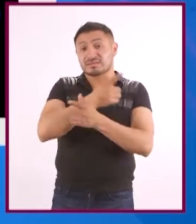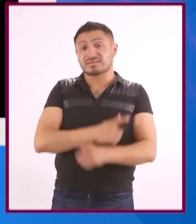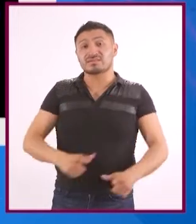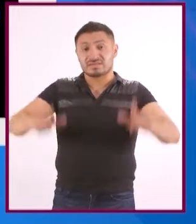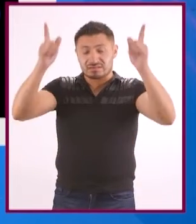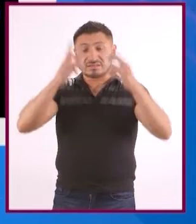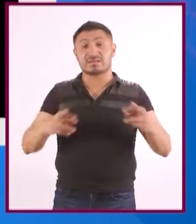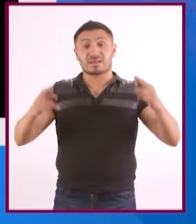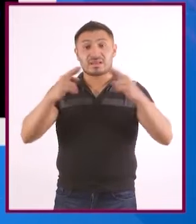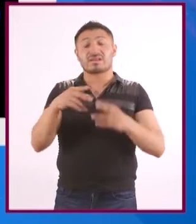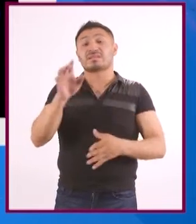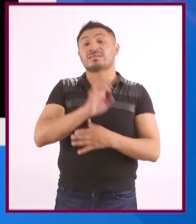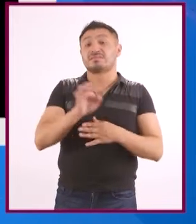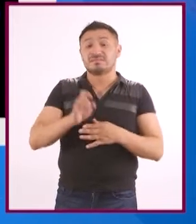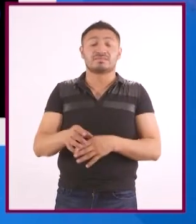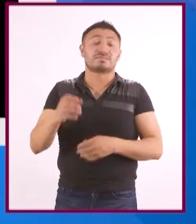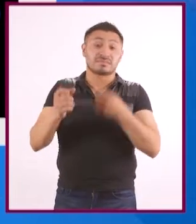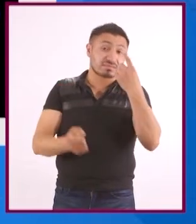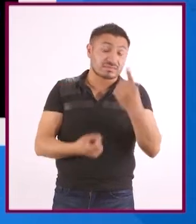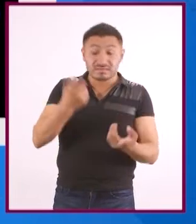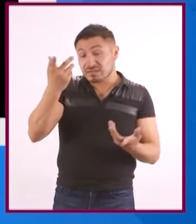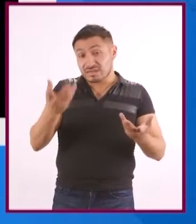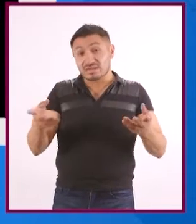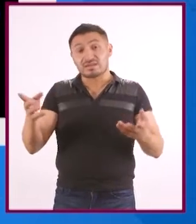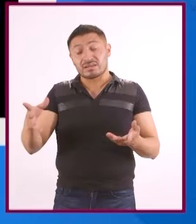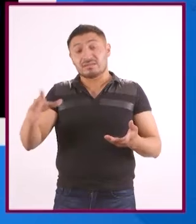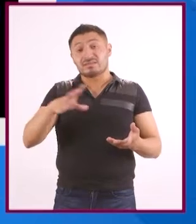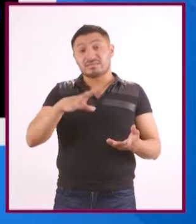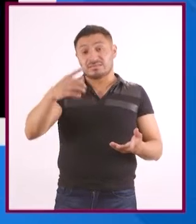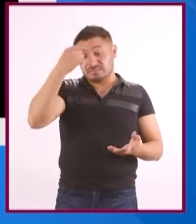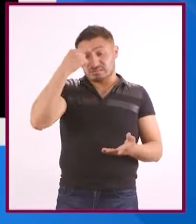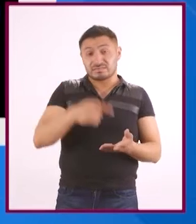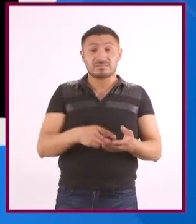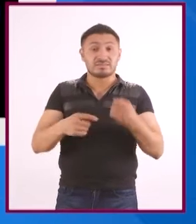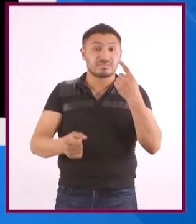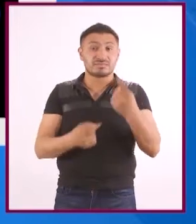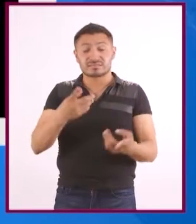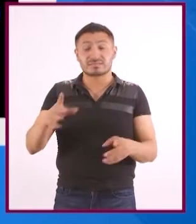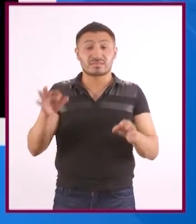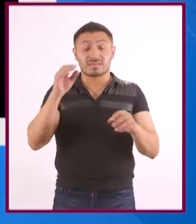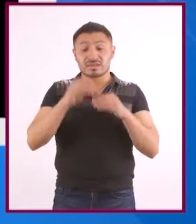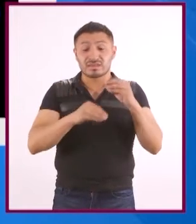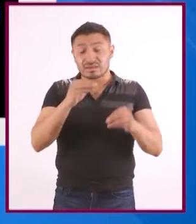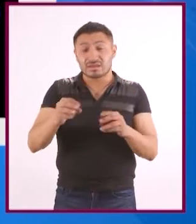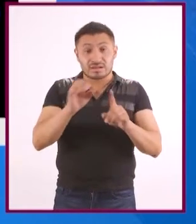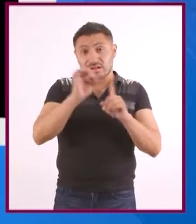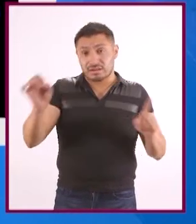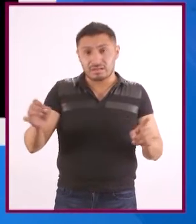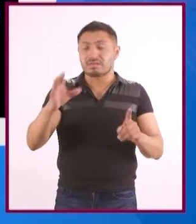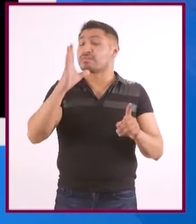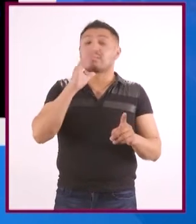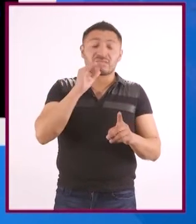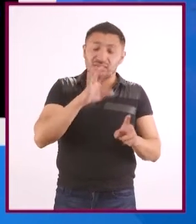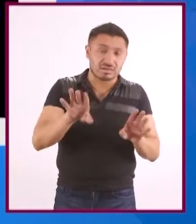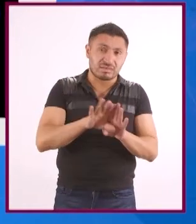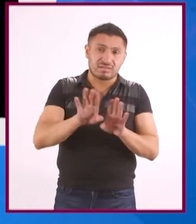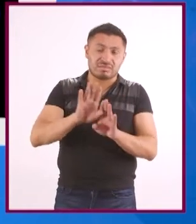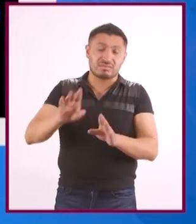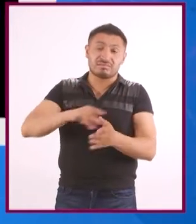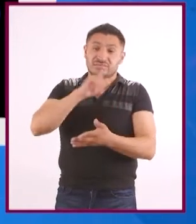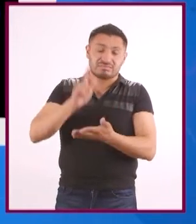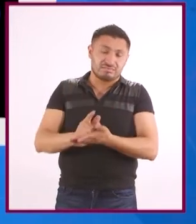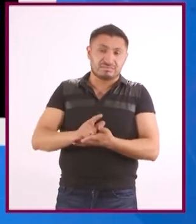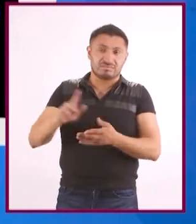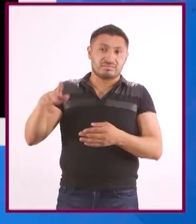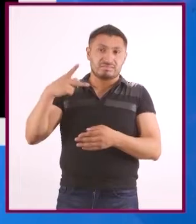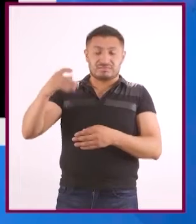de religión y por lo tanto pues en algunos casos consideran que hay algunos procedimientos que no pueden realizar debido a sus